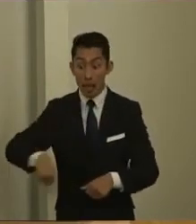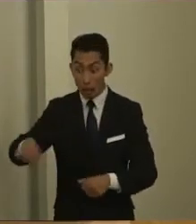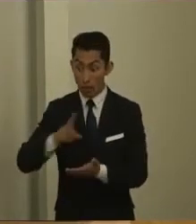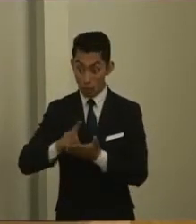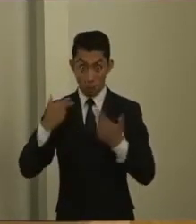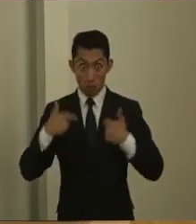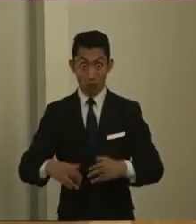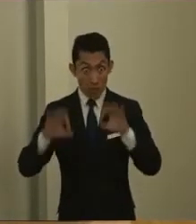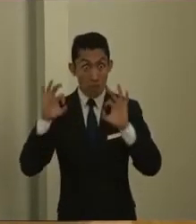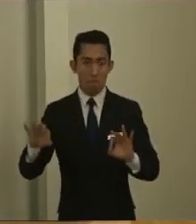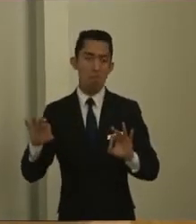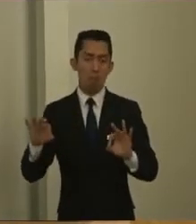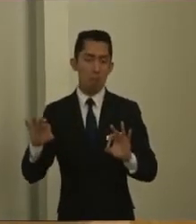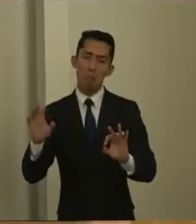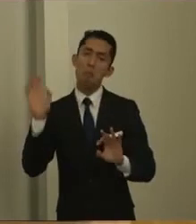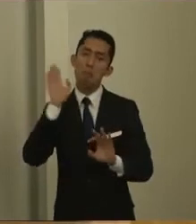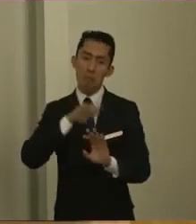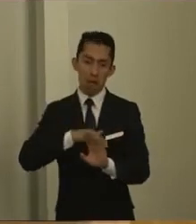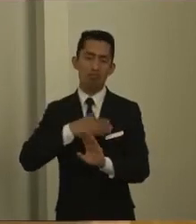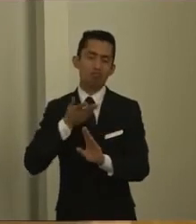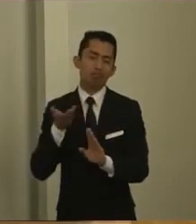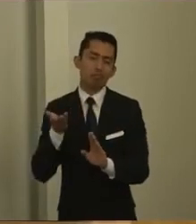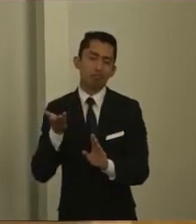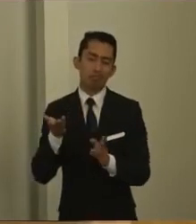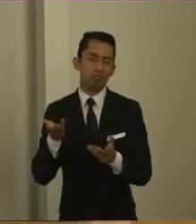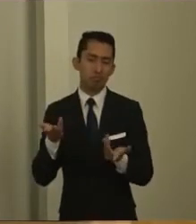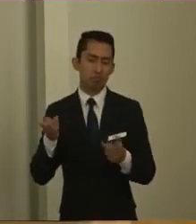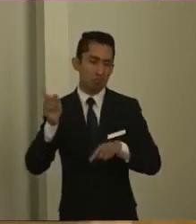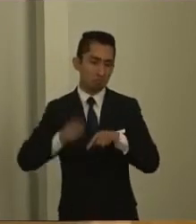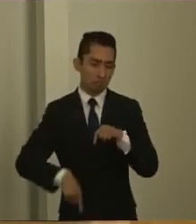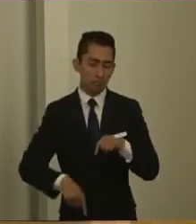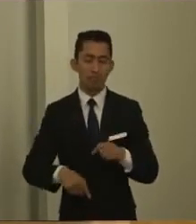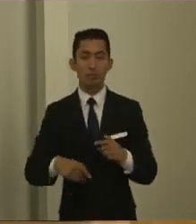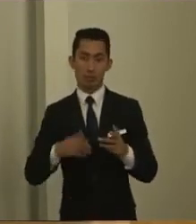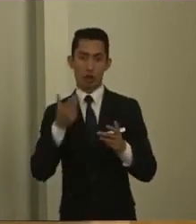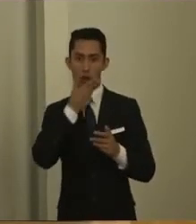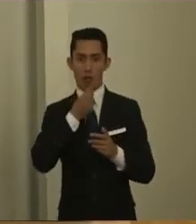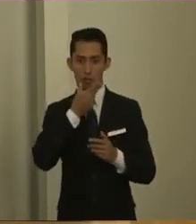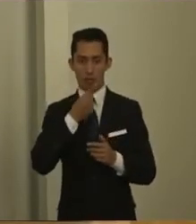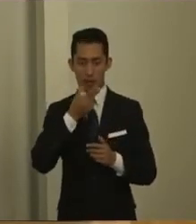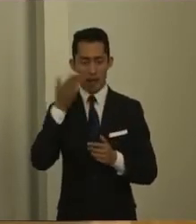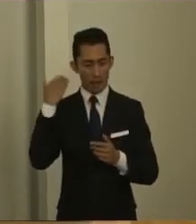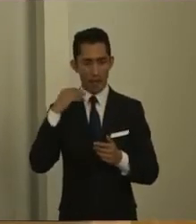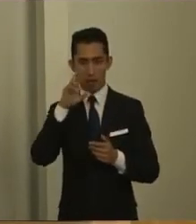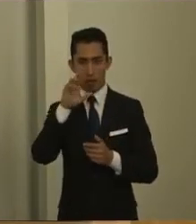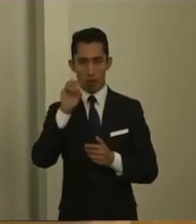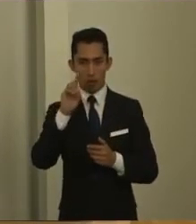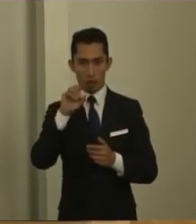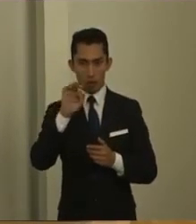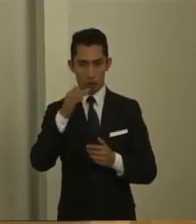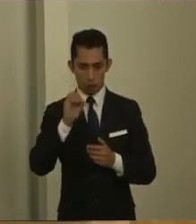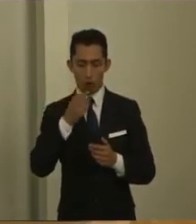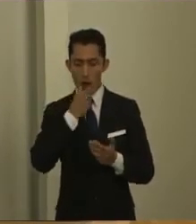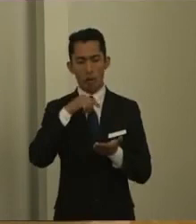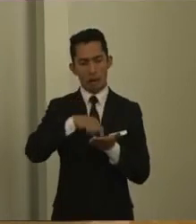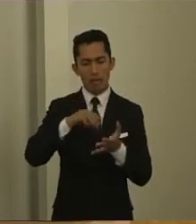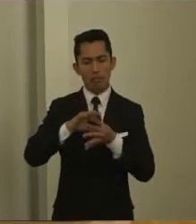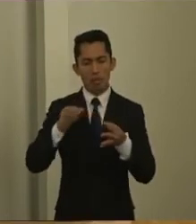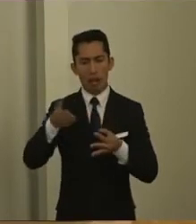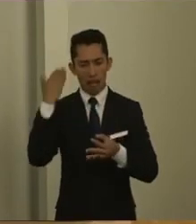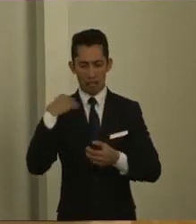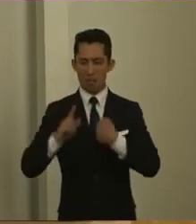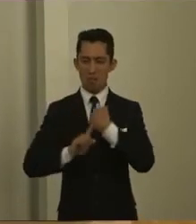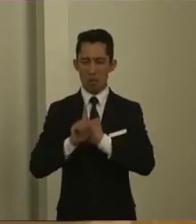humanos en su momento rodolfo stavenhagen publicó diversos estudios e informes respecto de las problemáticas